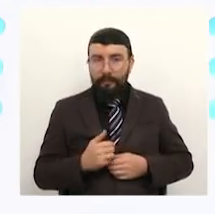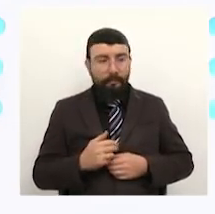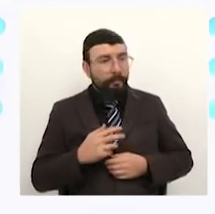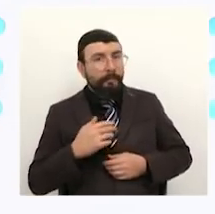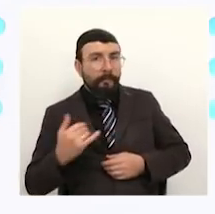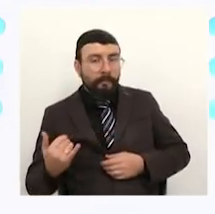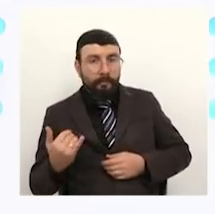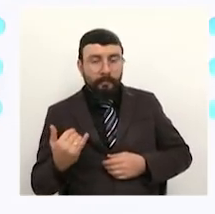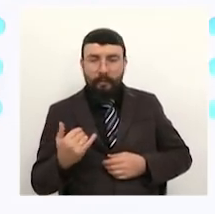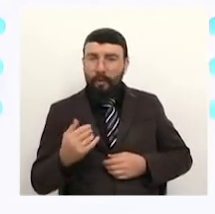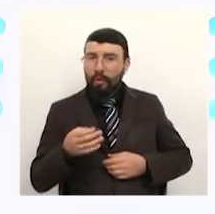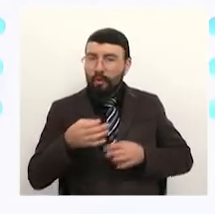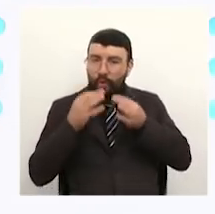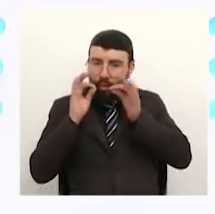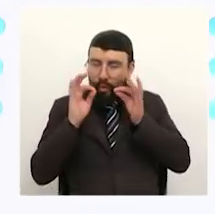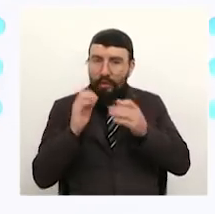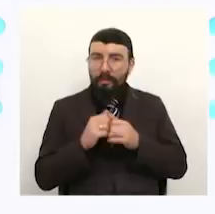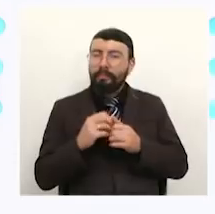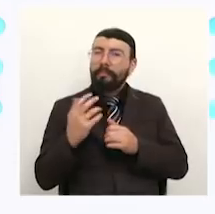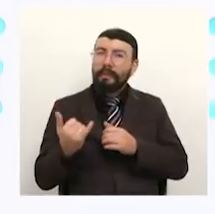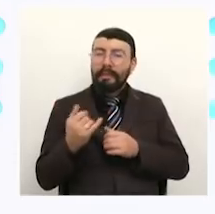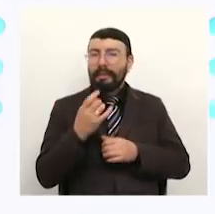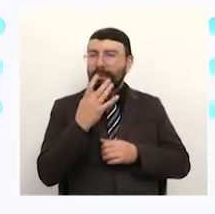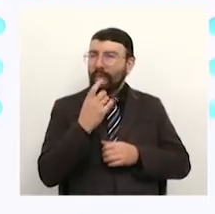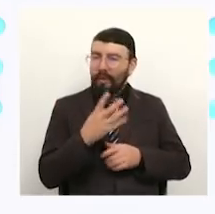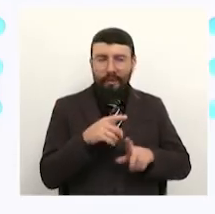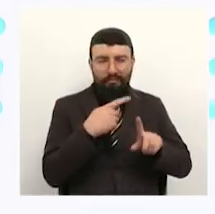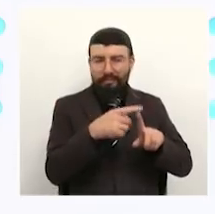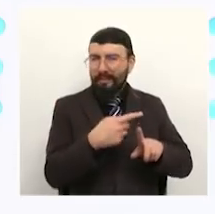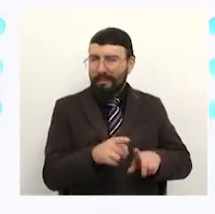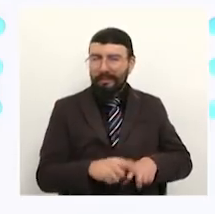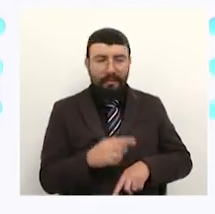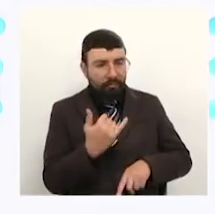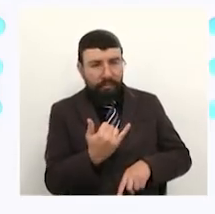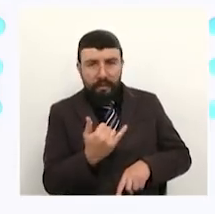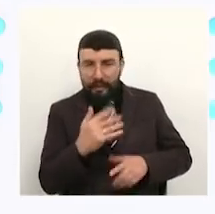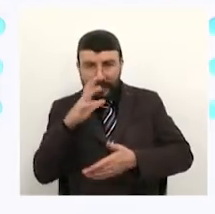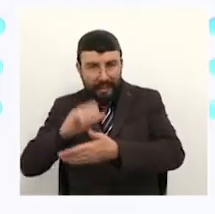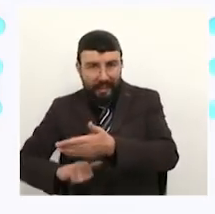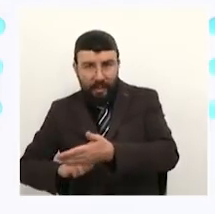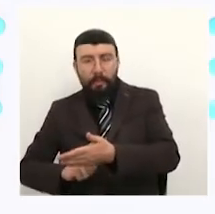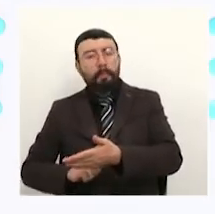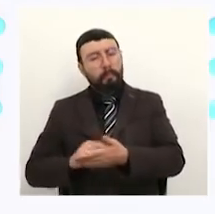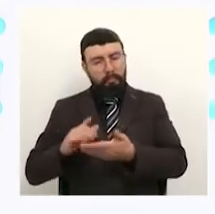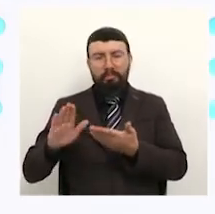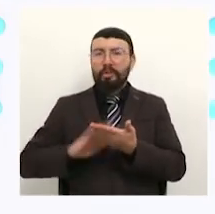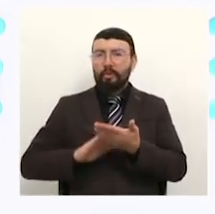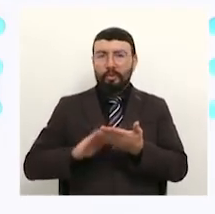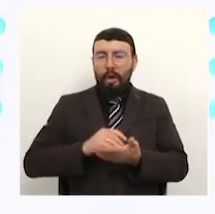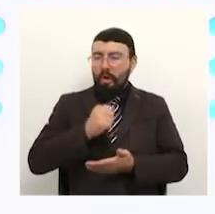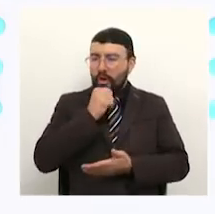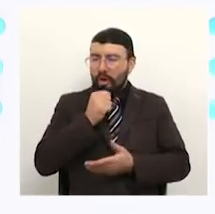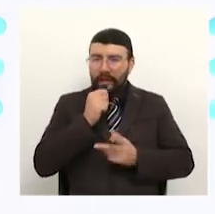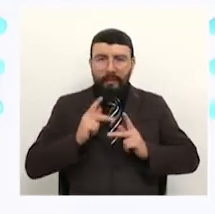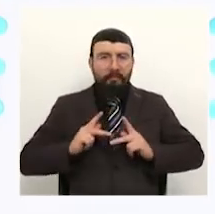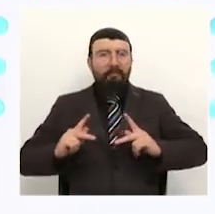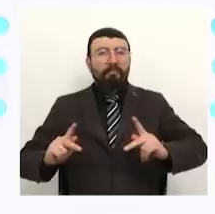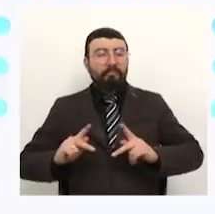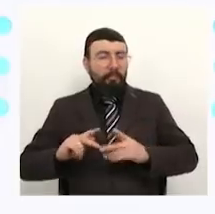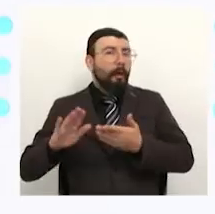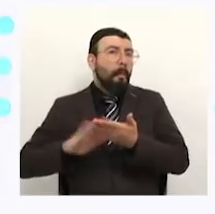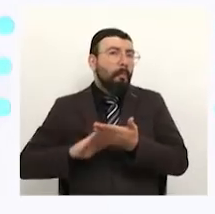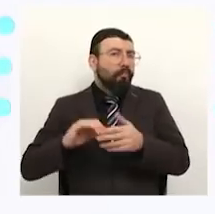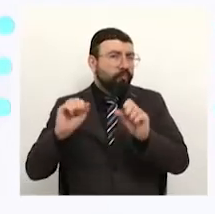los dulces y los carbohidratos pues digamos simples en general son la principal digamos estrategia